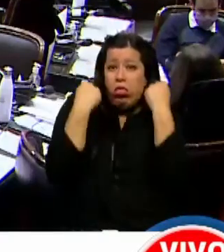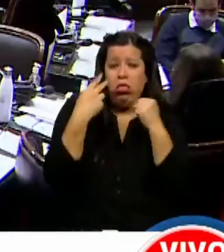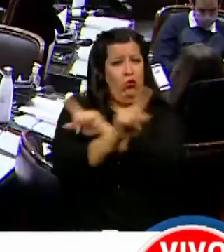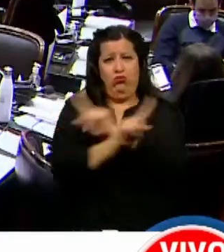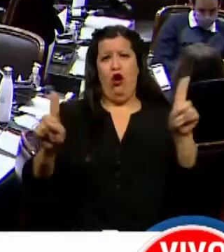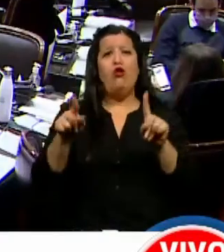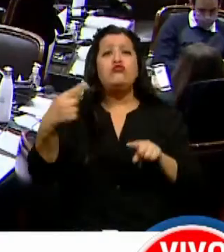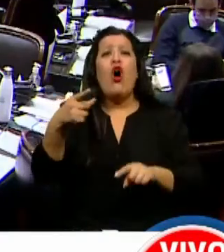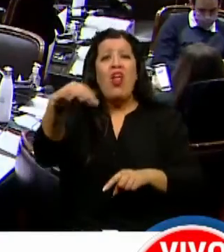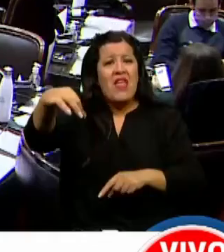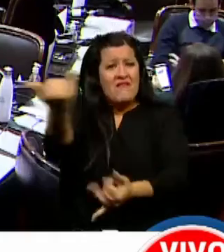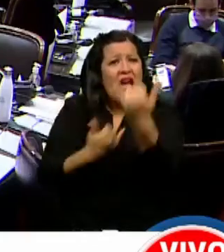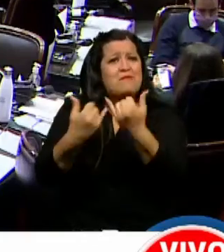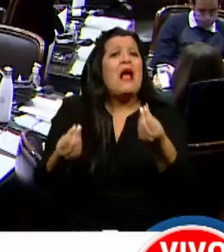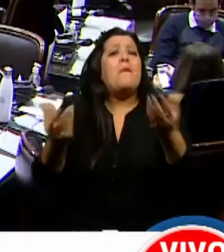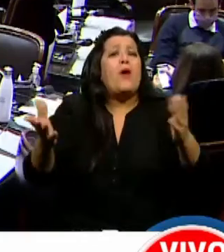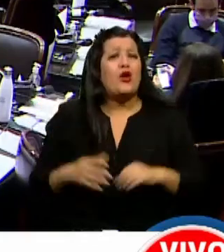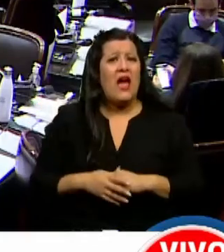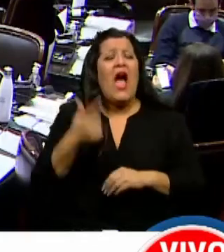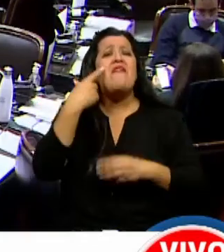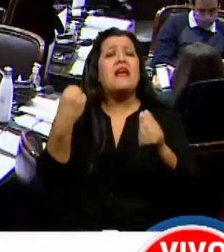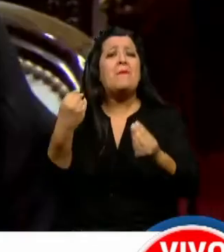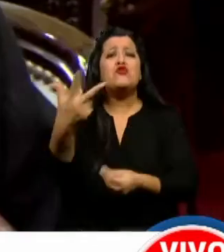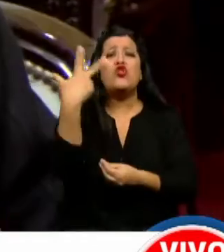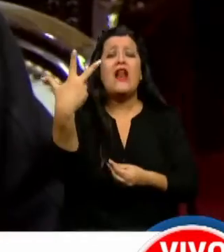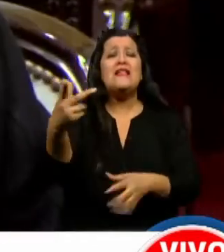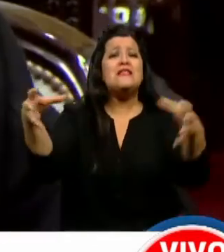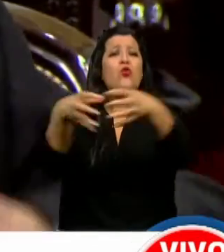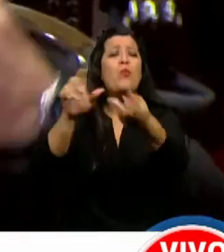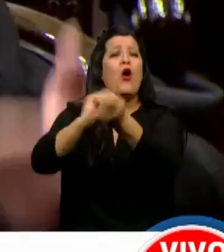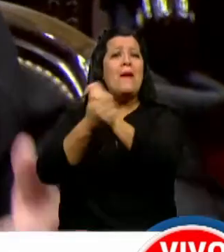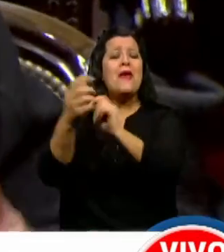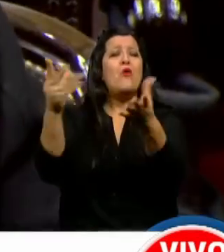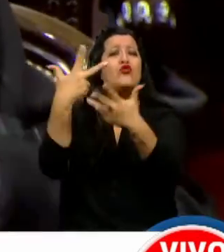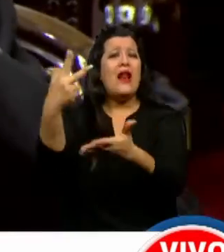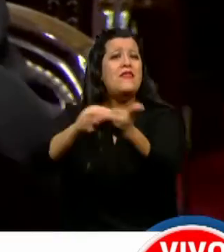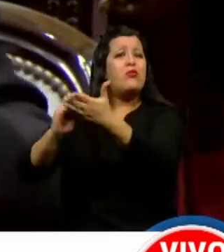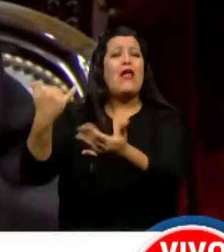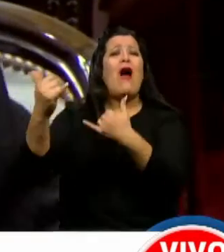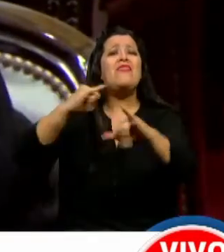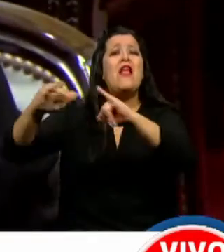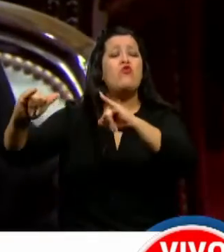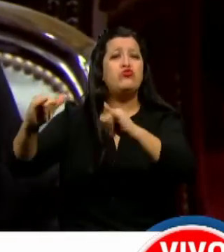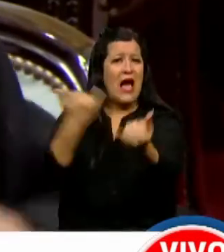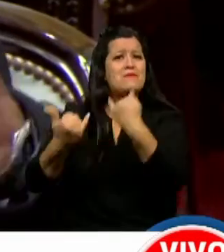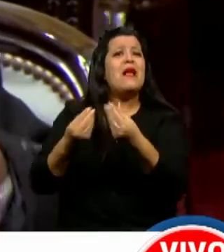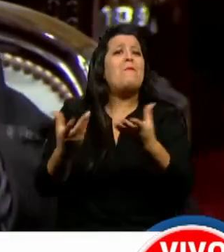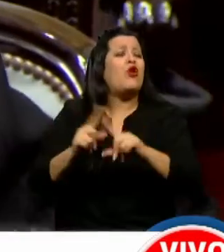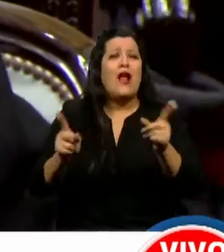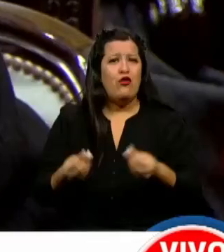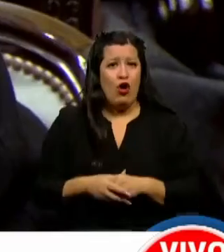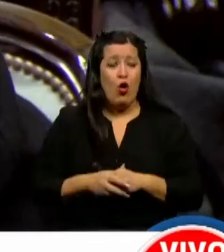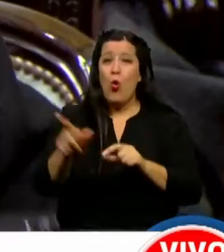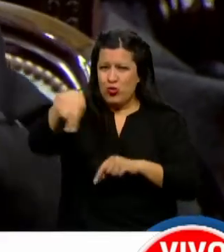debiera explicar, expliquen de qué se trata. Y sabe que entre los tres compañeros de